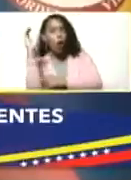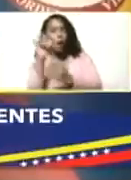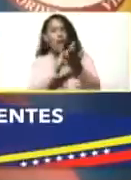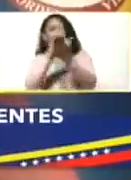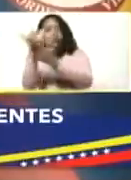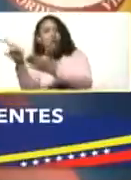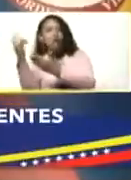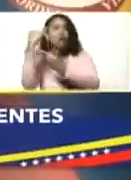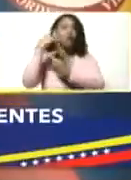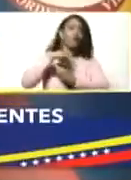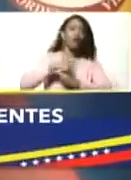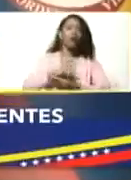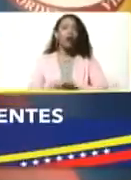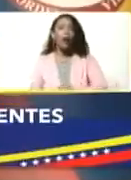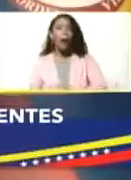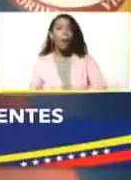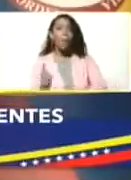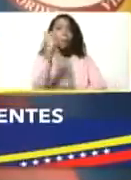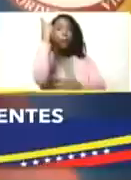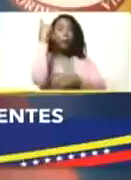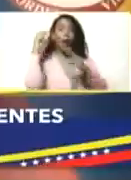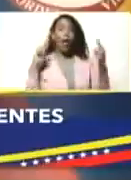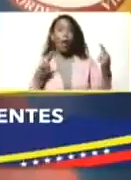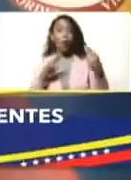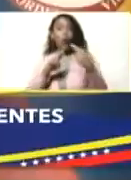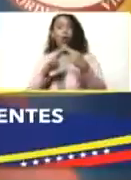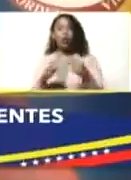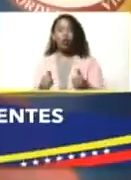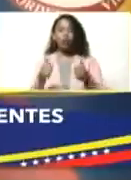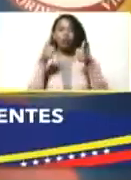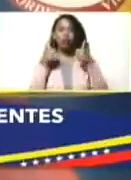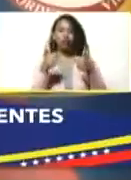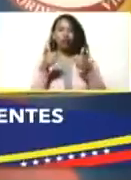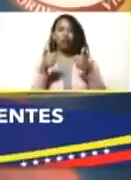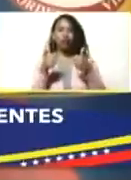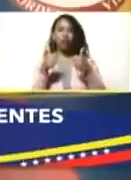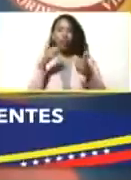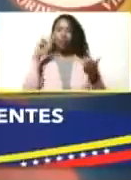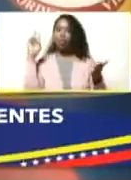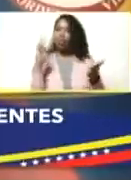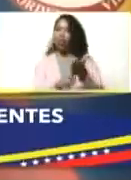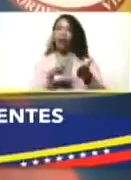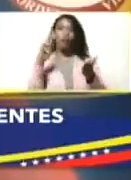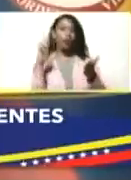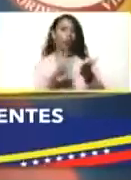sido un primer encuentro fructífero, verdaderamente